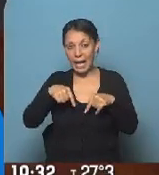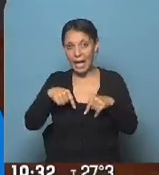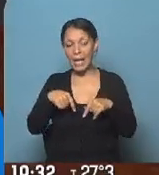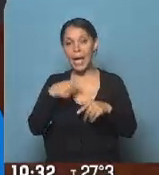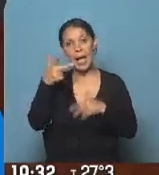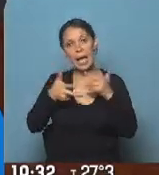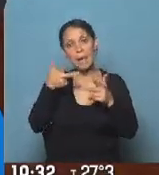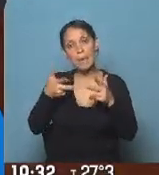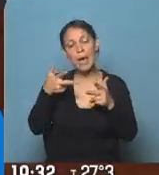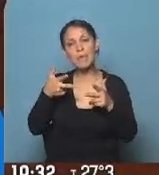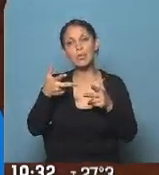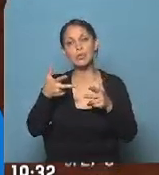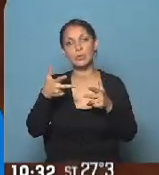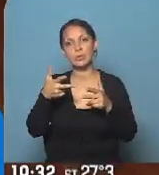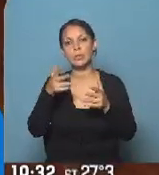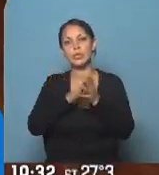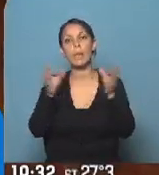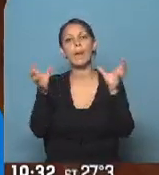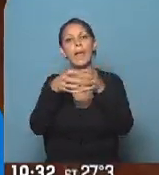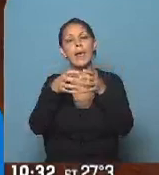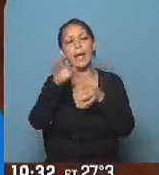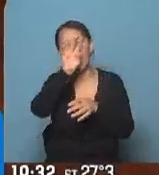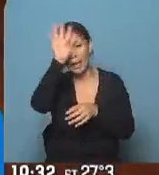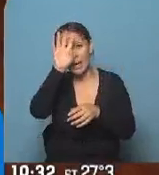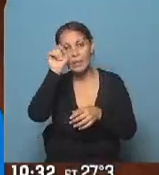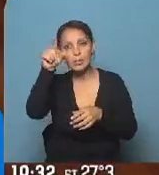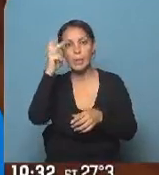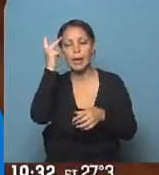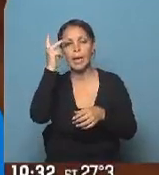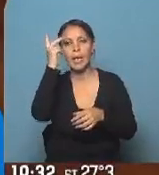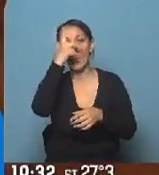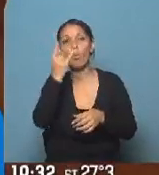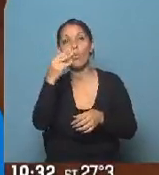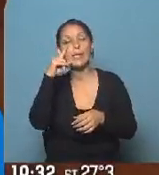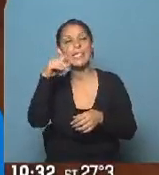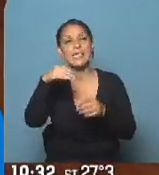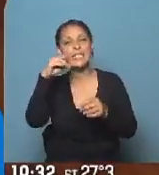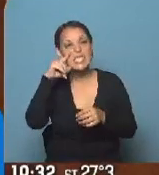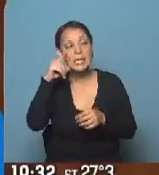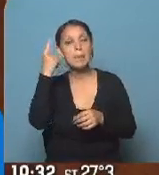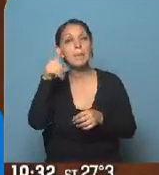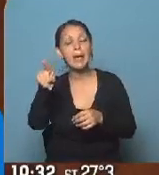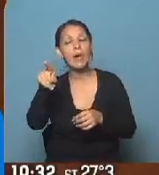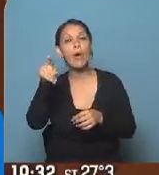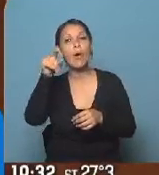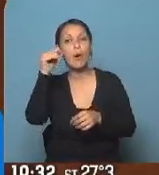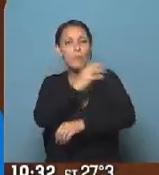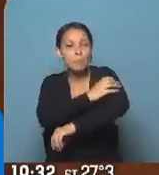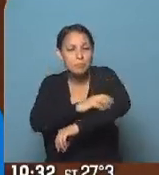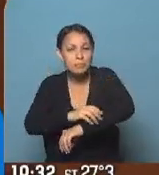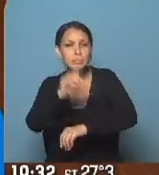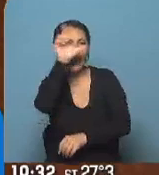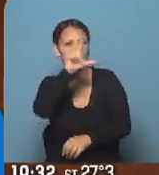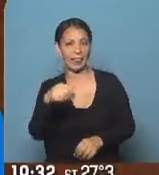comunidad de los originarios, ¿no? De los Huichi, pero la pobreza que hay en el país es algo que no nos animamos